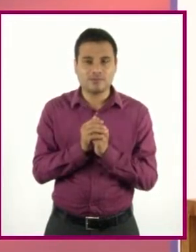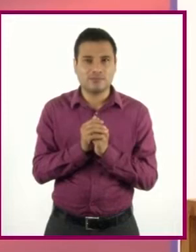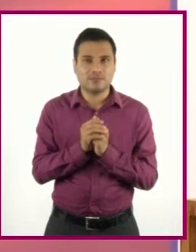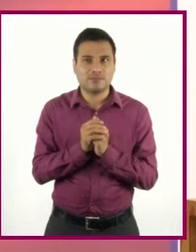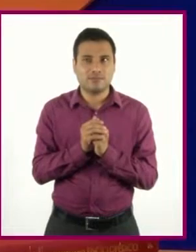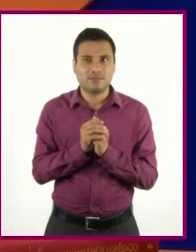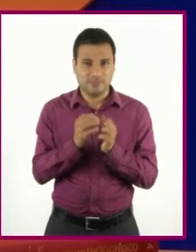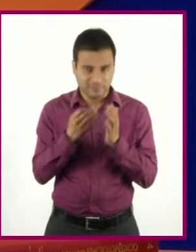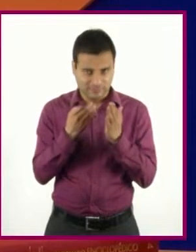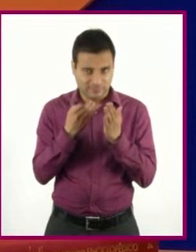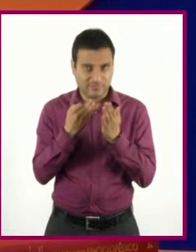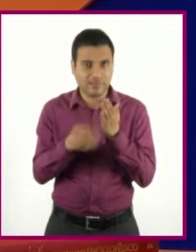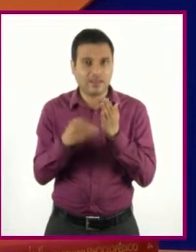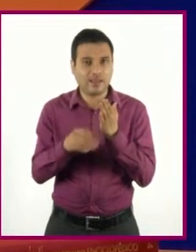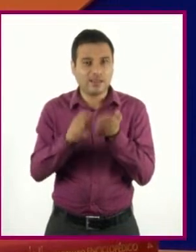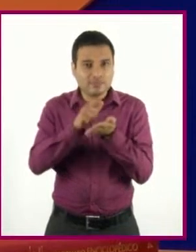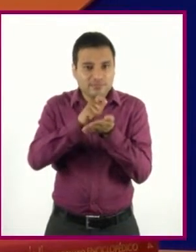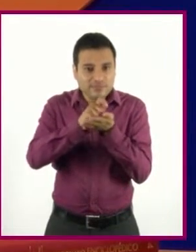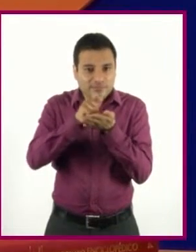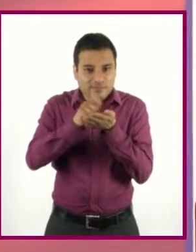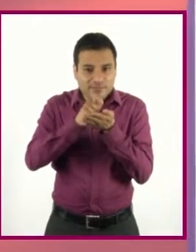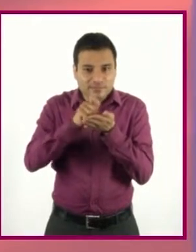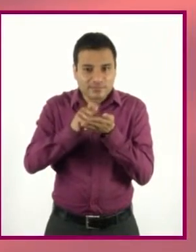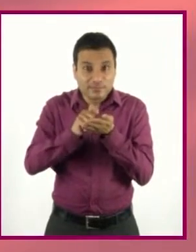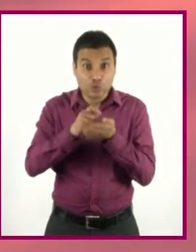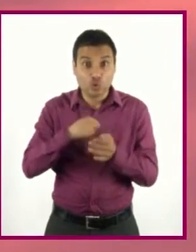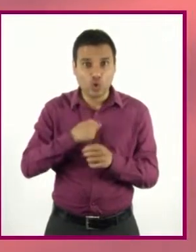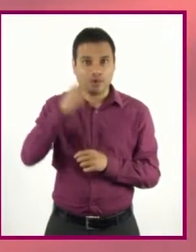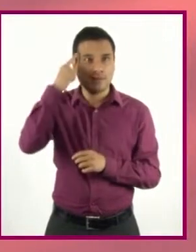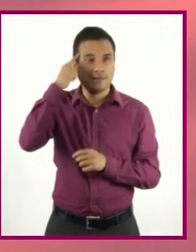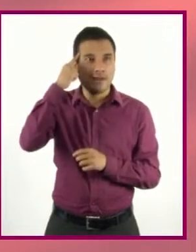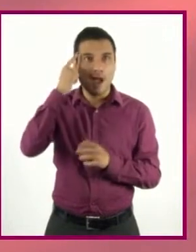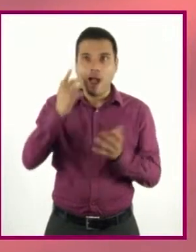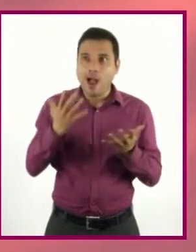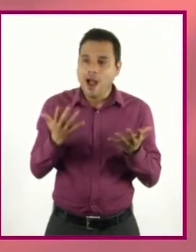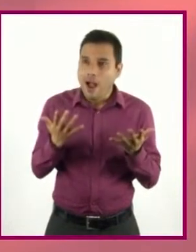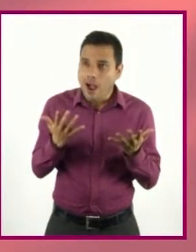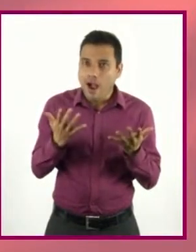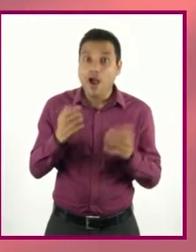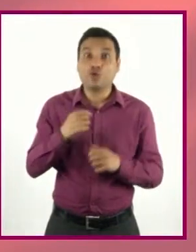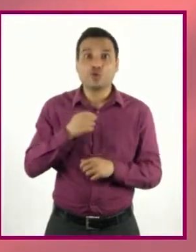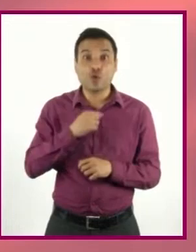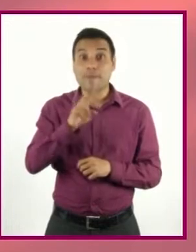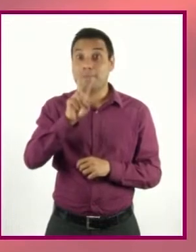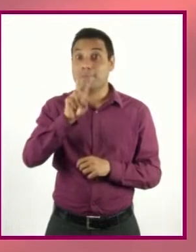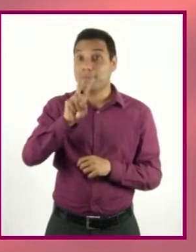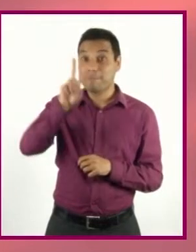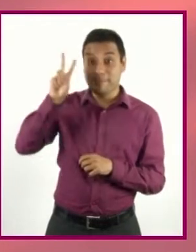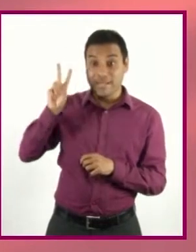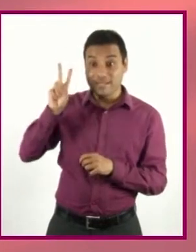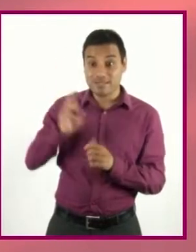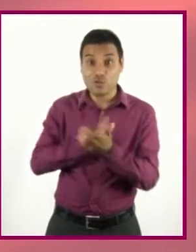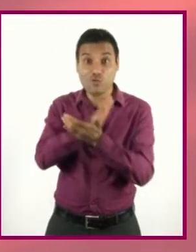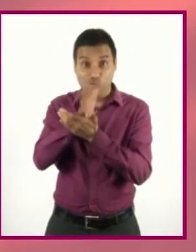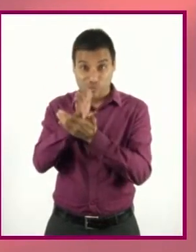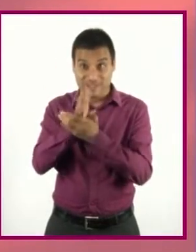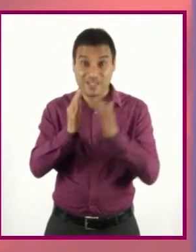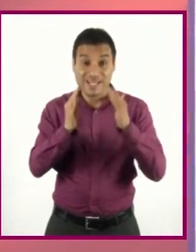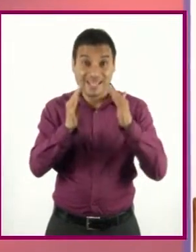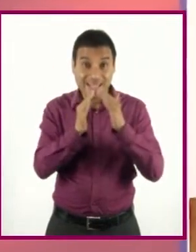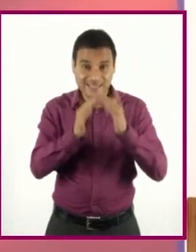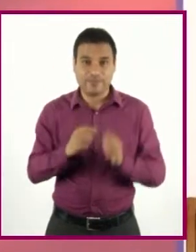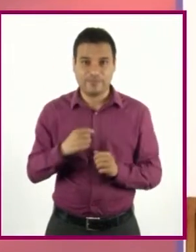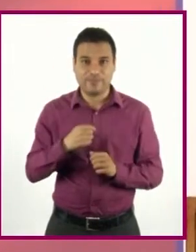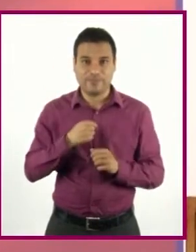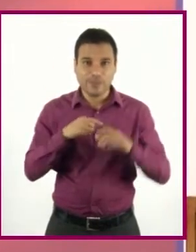las contara. Y entonces, que me presento el viernes pasado en su casa con mi grabadora, mi libreta